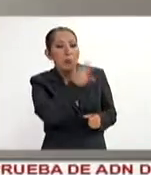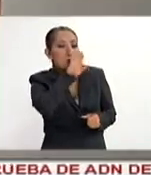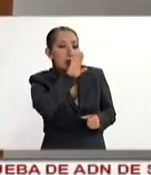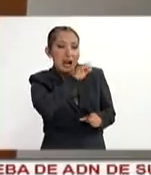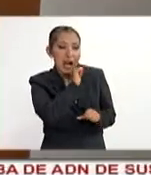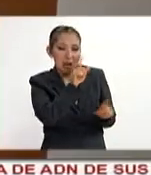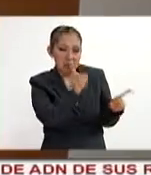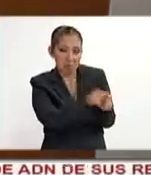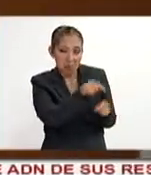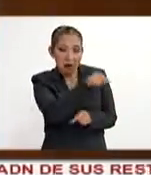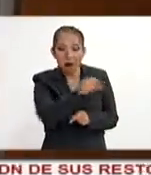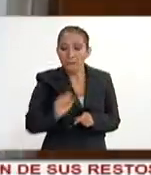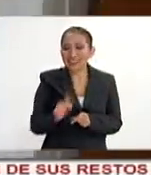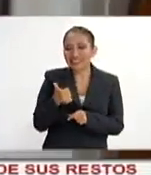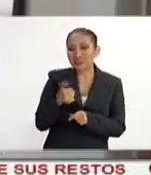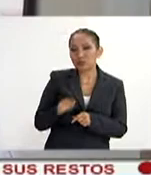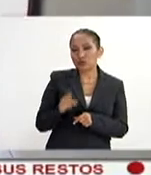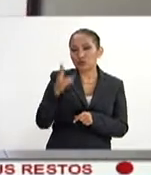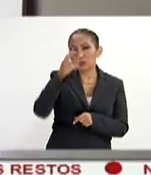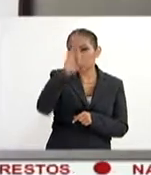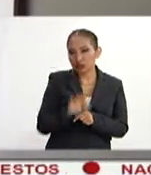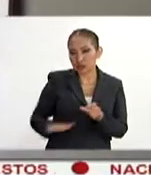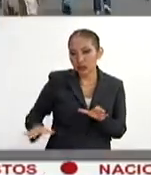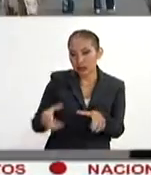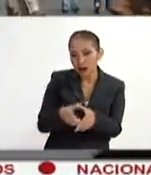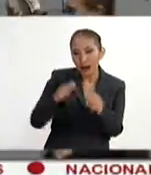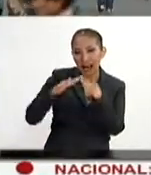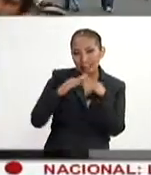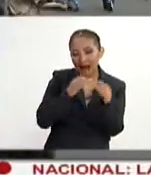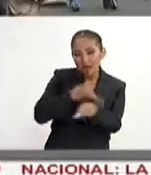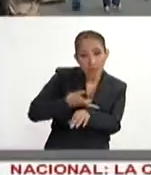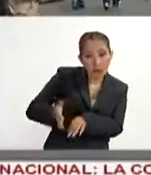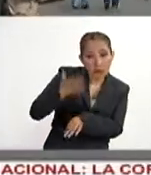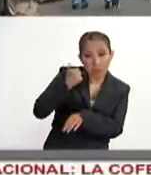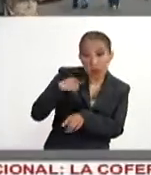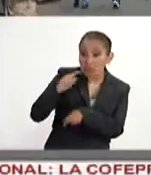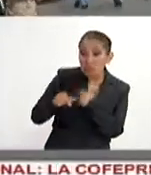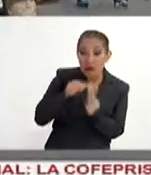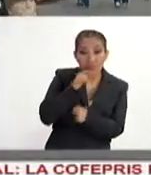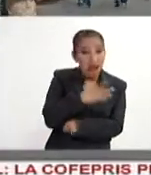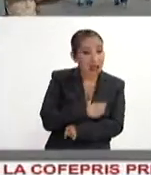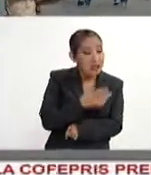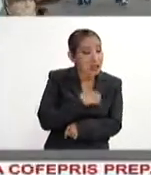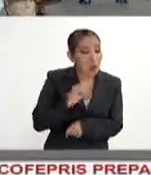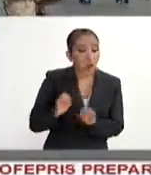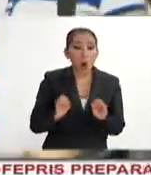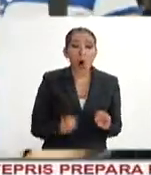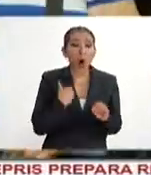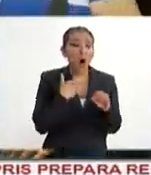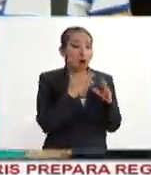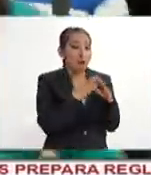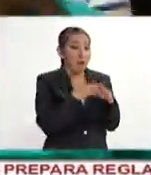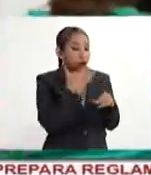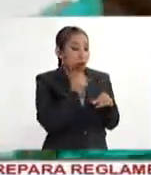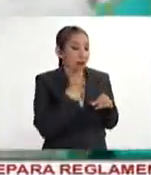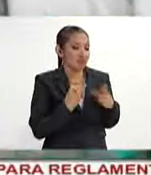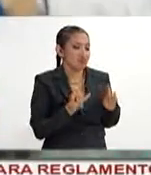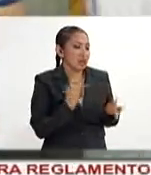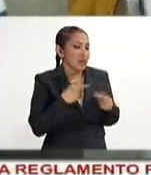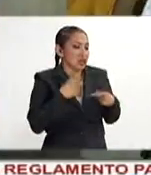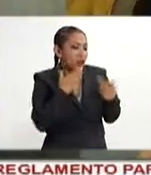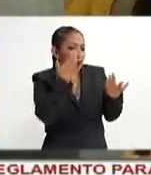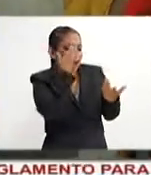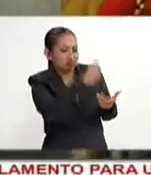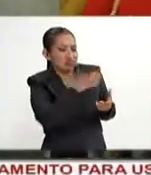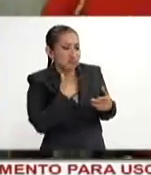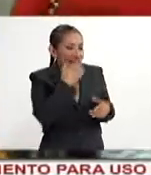de los padres, y 26.3% son hogares familiares sin presencia de hijos hijos y hogares no familiares. Es decir, hay un